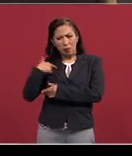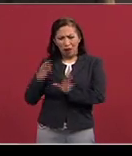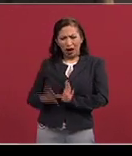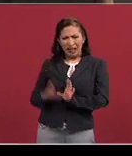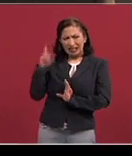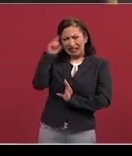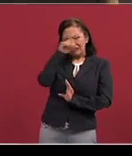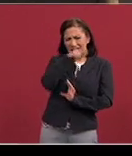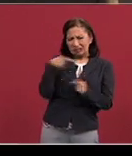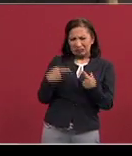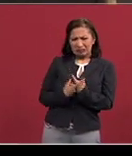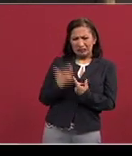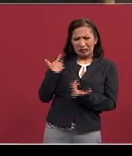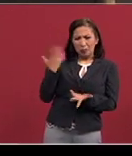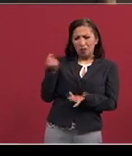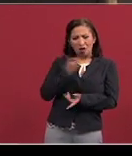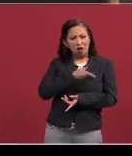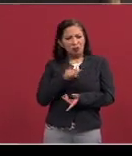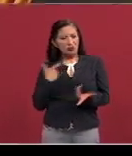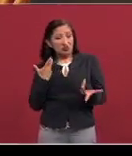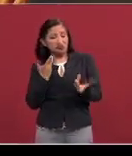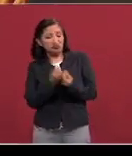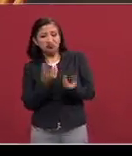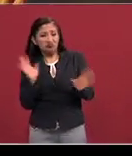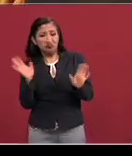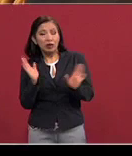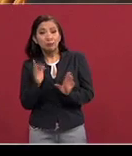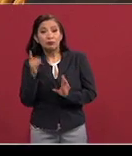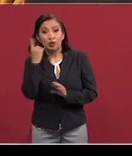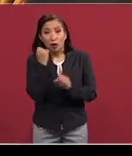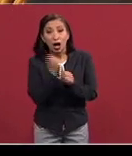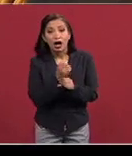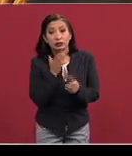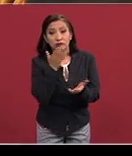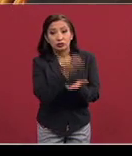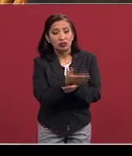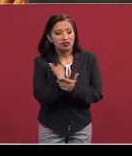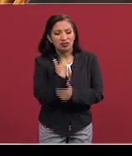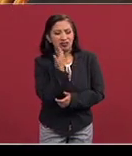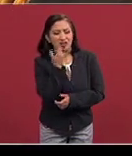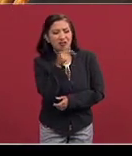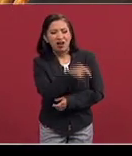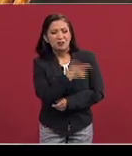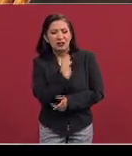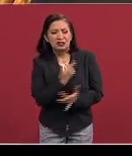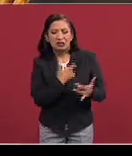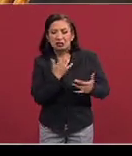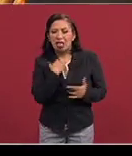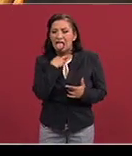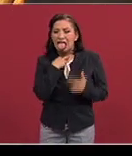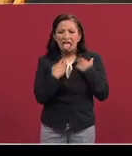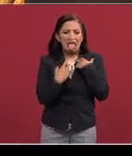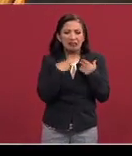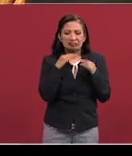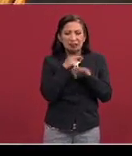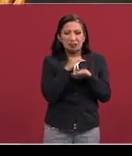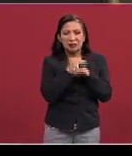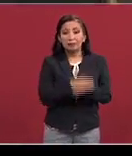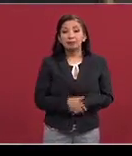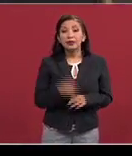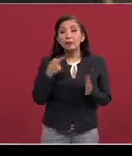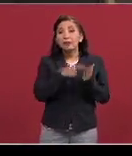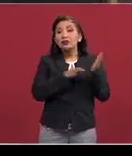carácter complicado, Bueno, dejó anarquista. el Colegio Nacional, Sí. estuvo un año y dijo, yo no quiero seguir ahí porque me siento limitado. Y